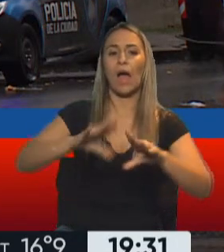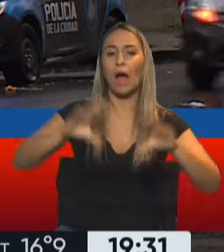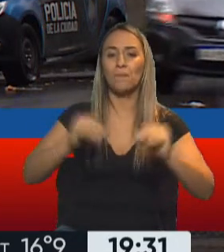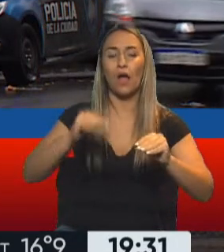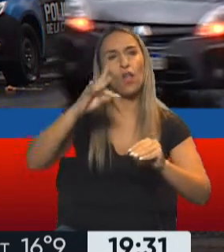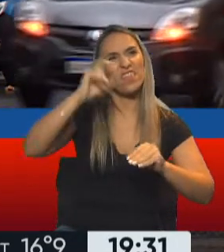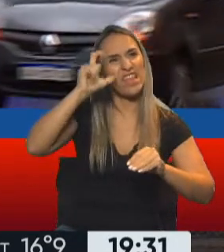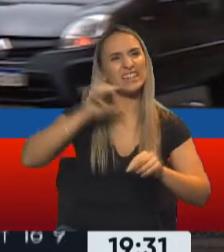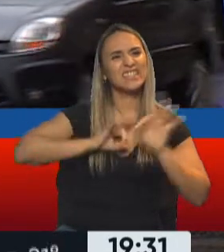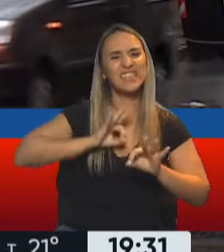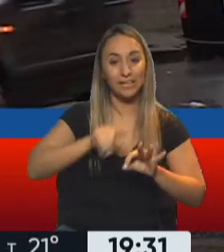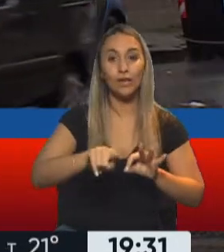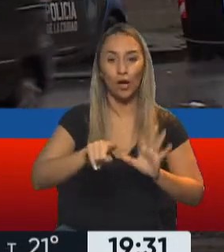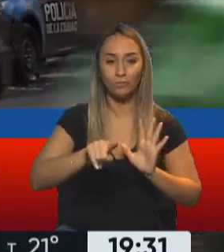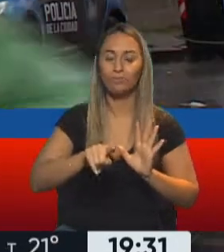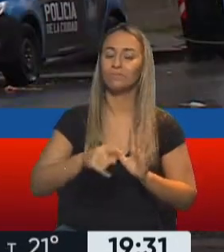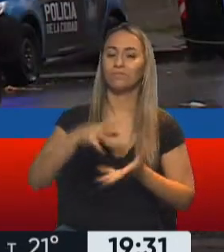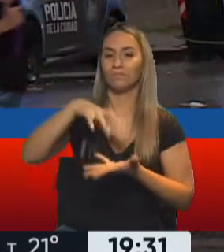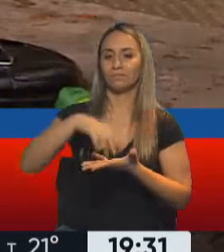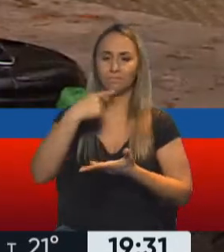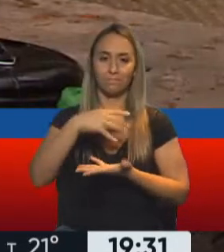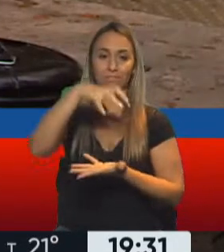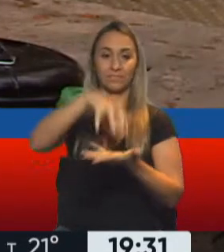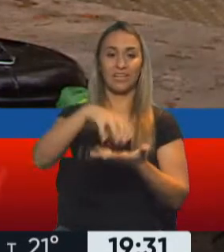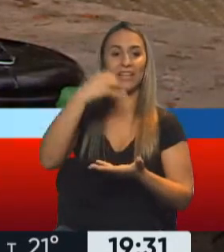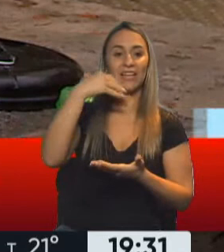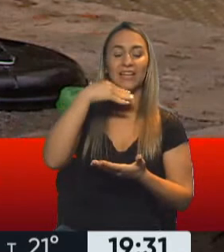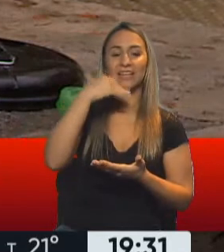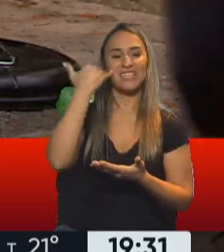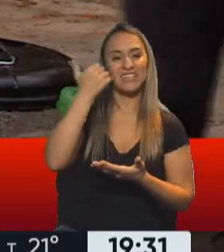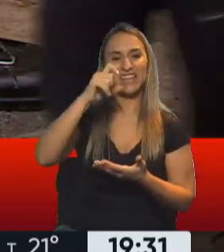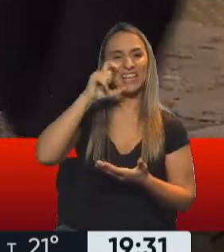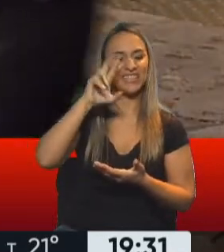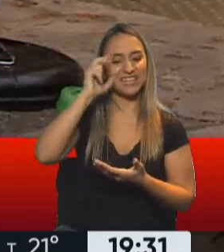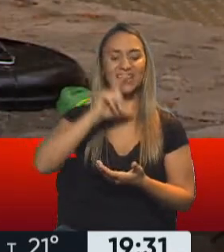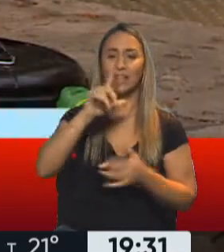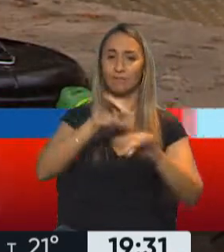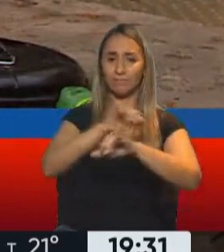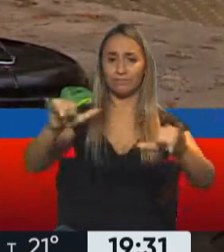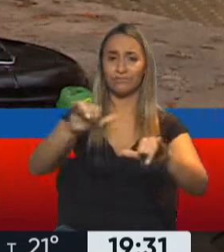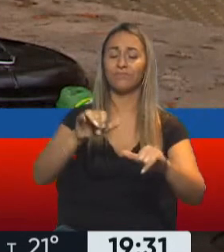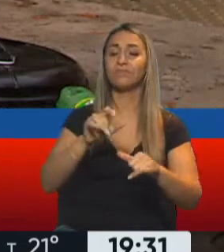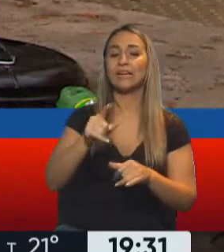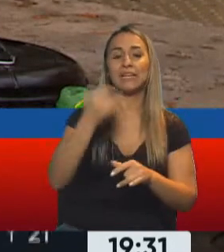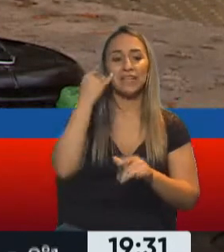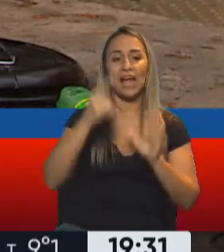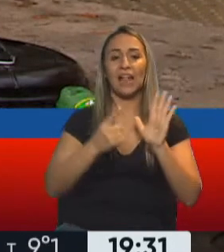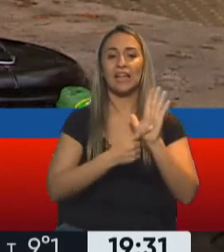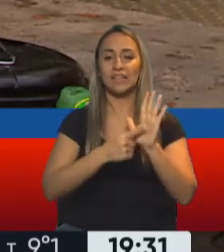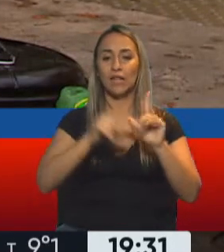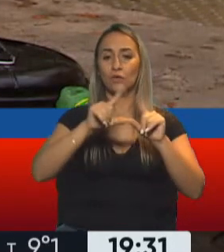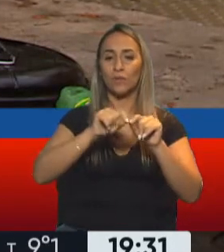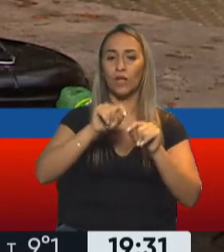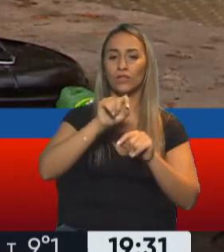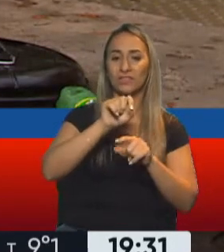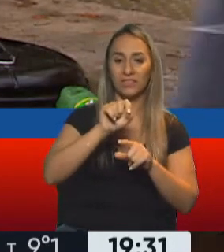del siglo. La información indica que la entidad binacional Yacyretá anunció la entrada en servicio de la línea argentina número 3 que